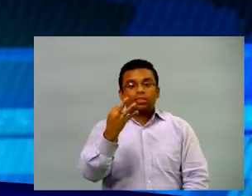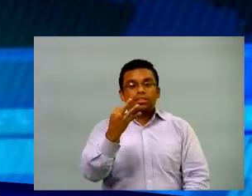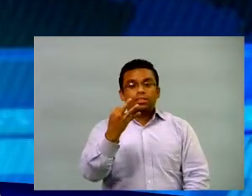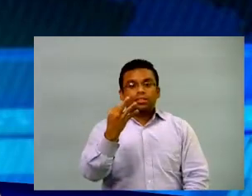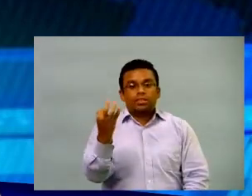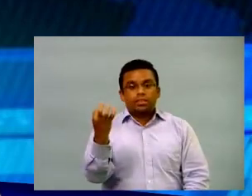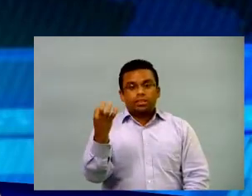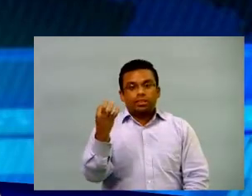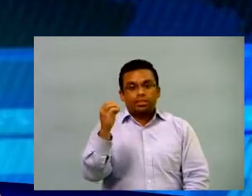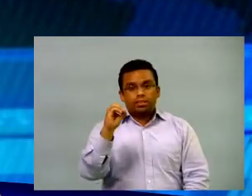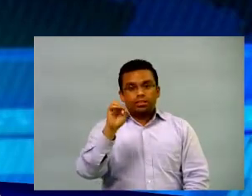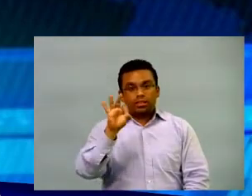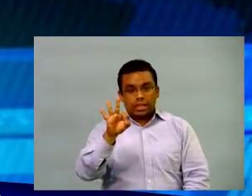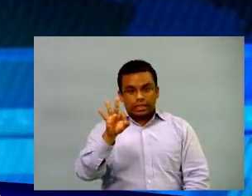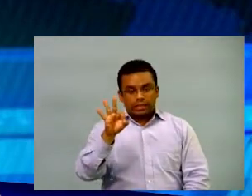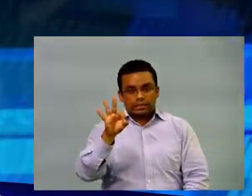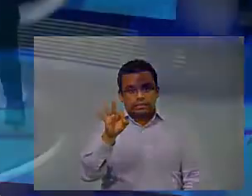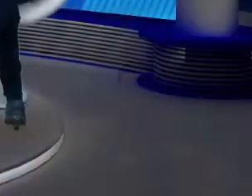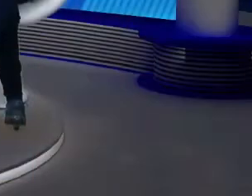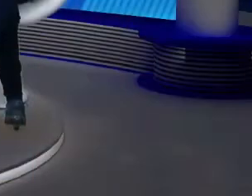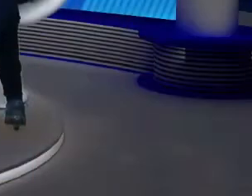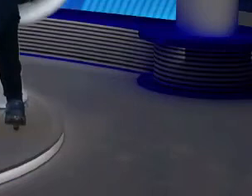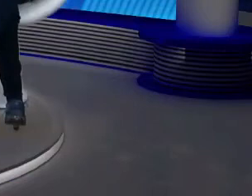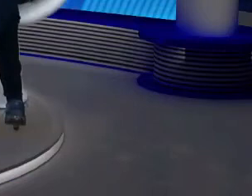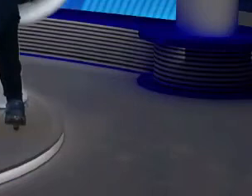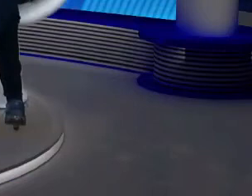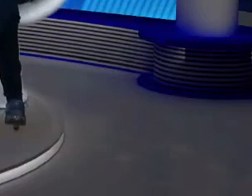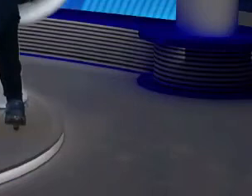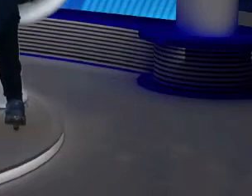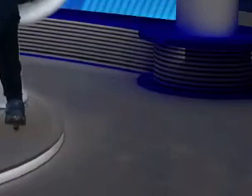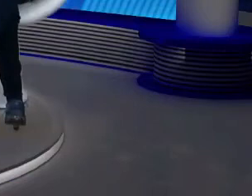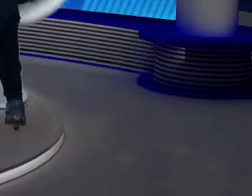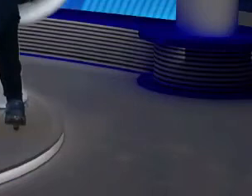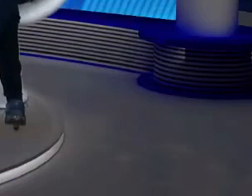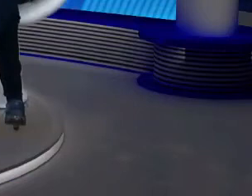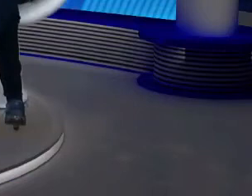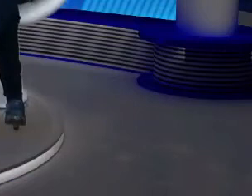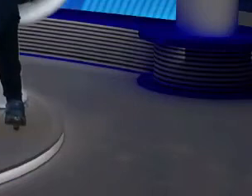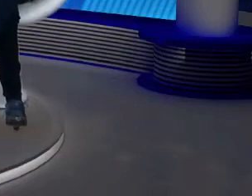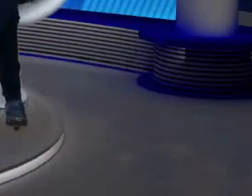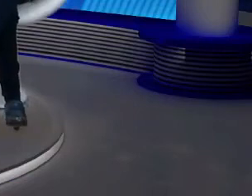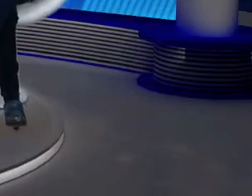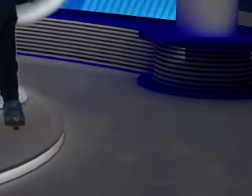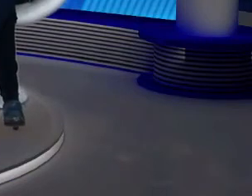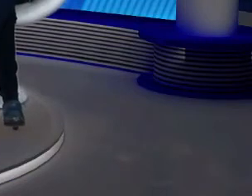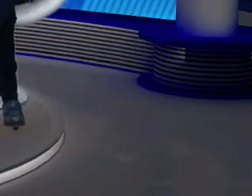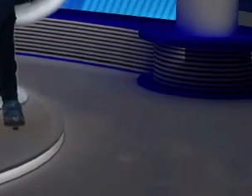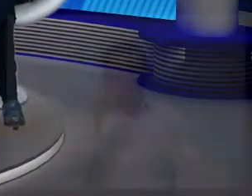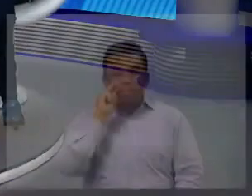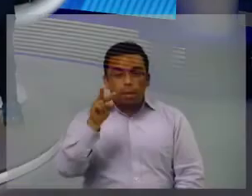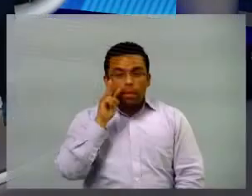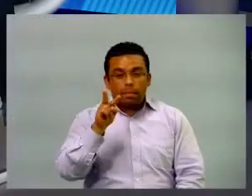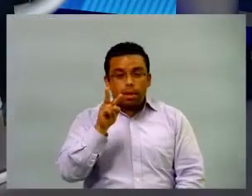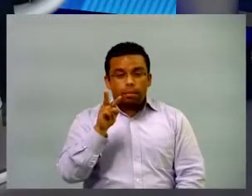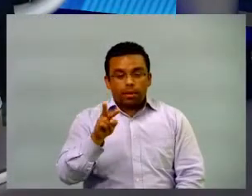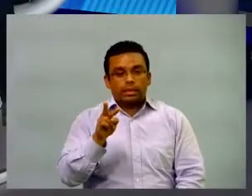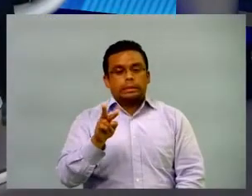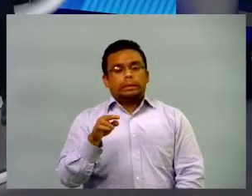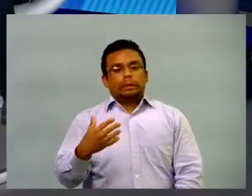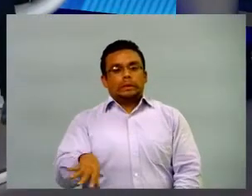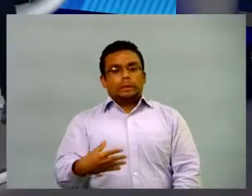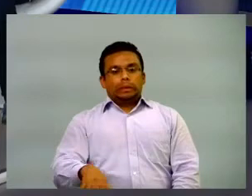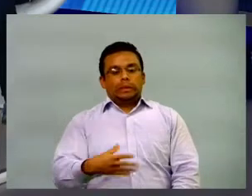y fue visto más de 1.121 veces para ser exactos. Ah, qué interesante que los municipios del país